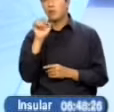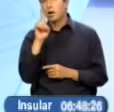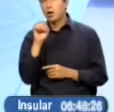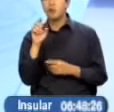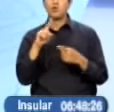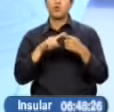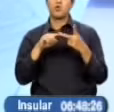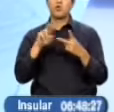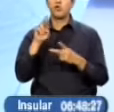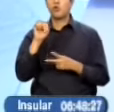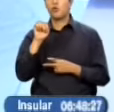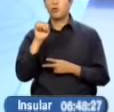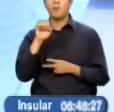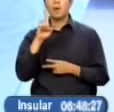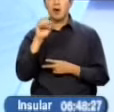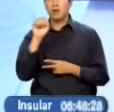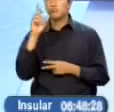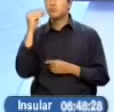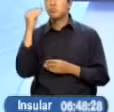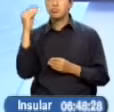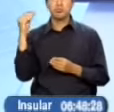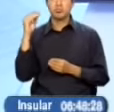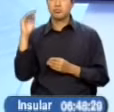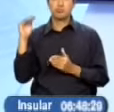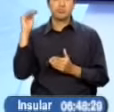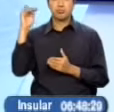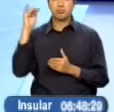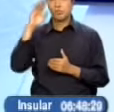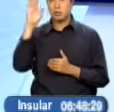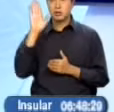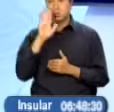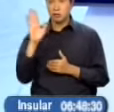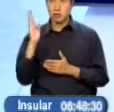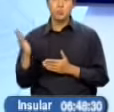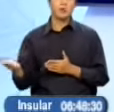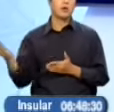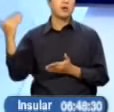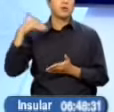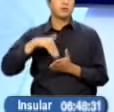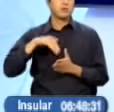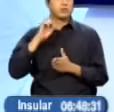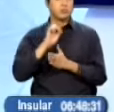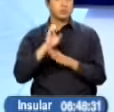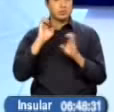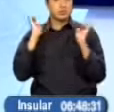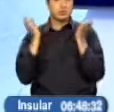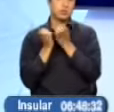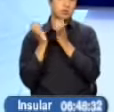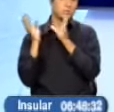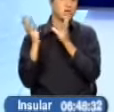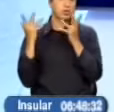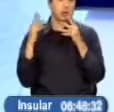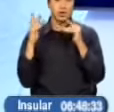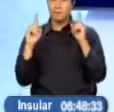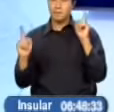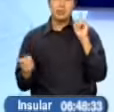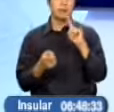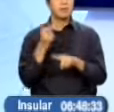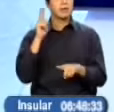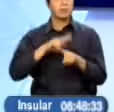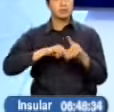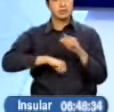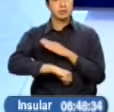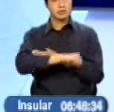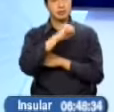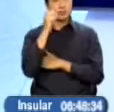romario de ronaldinho gaúcho entre otras grandes estrellas visitaron en aquel momento el estadio olímpico atahualpa y conseguimos nuestra primera victoria